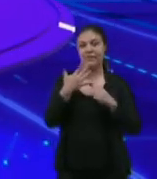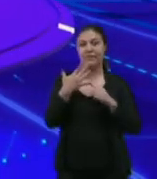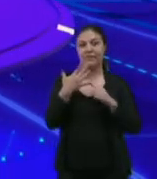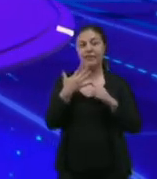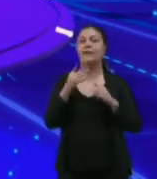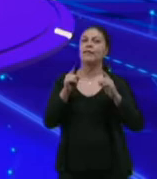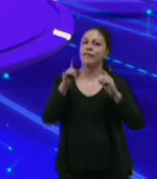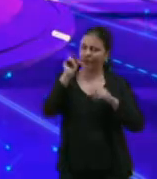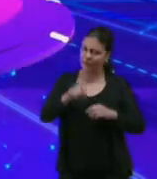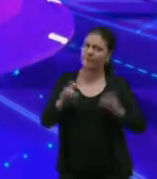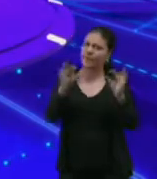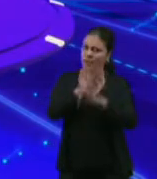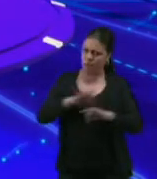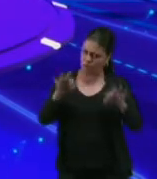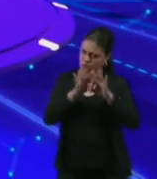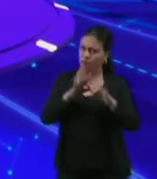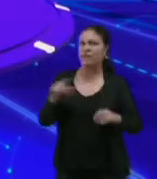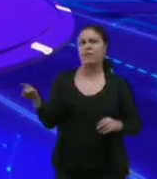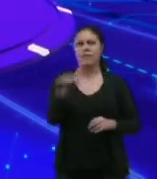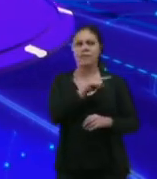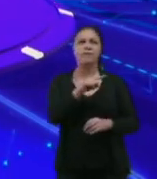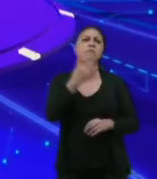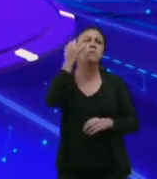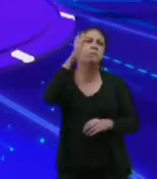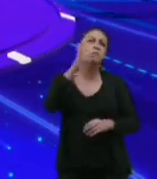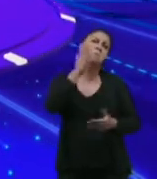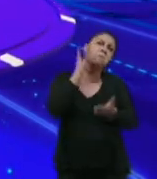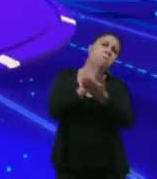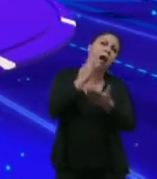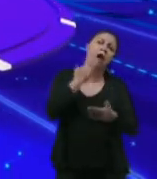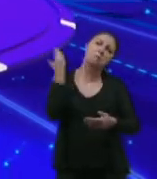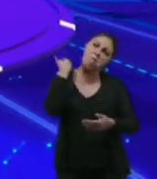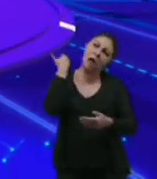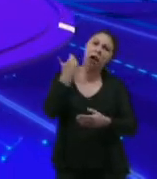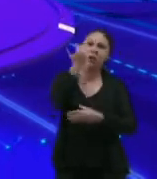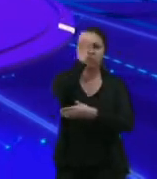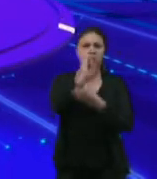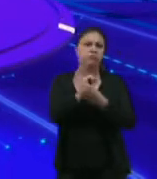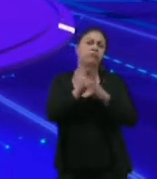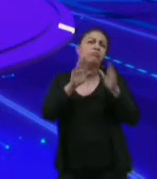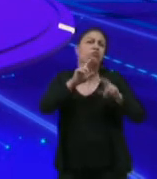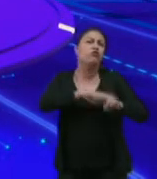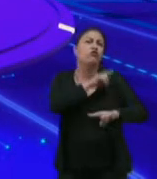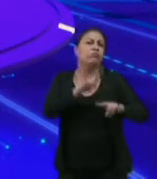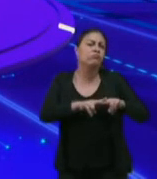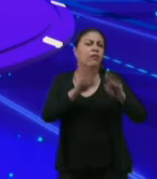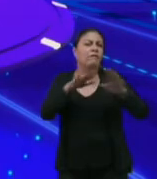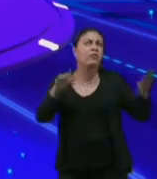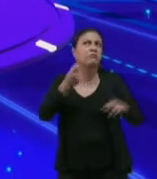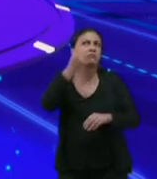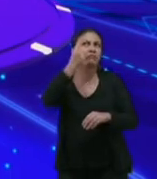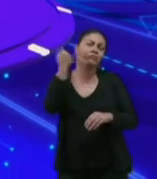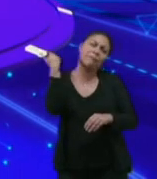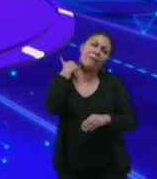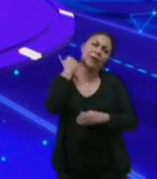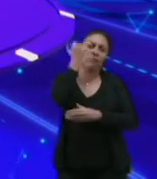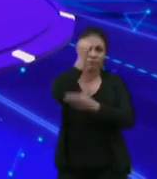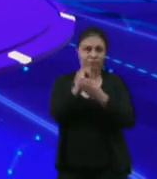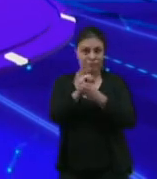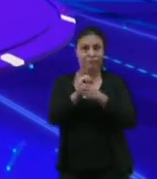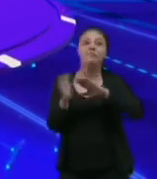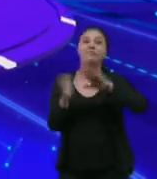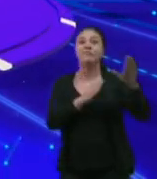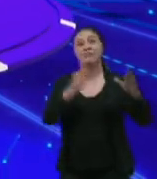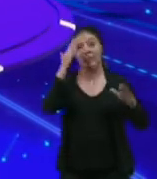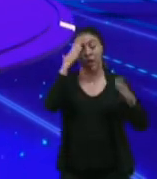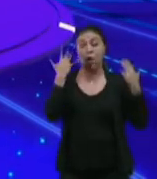permitir hay que permitirse el fracaso las cosas no siempre salen como se esperan y la sexta así como se comparten